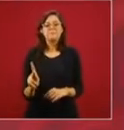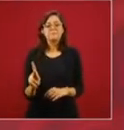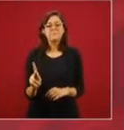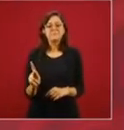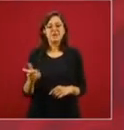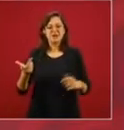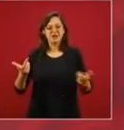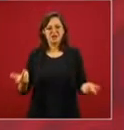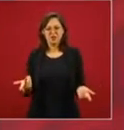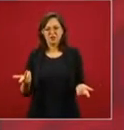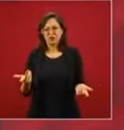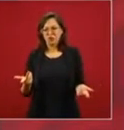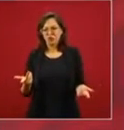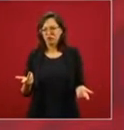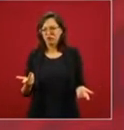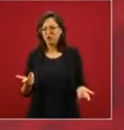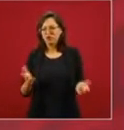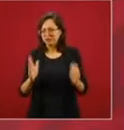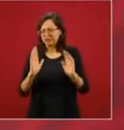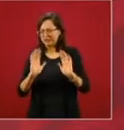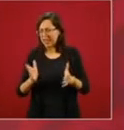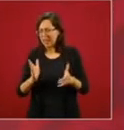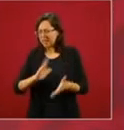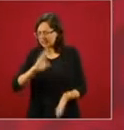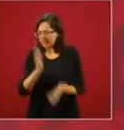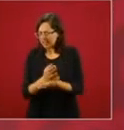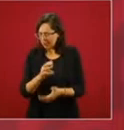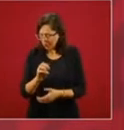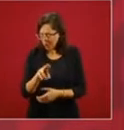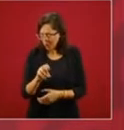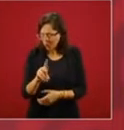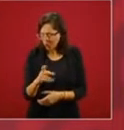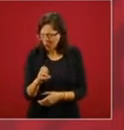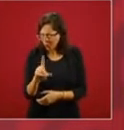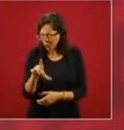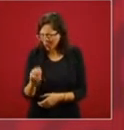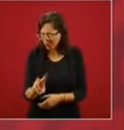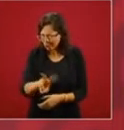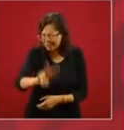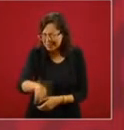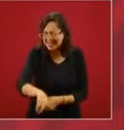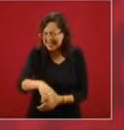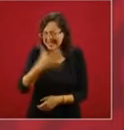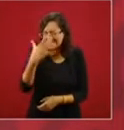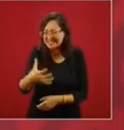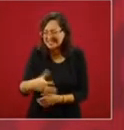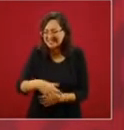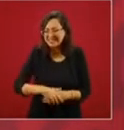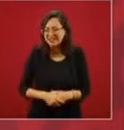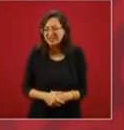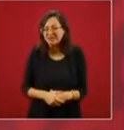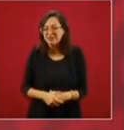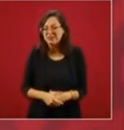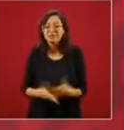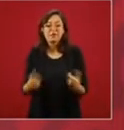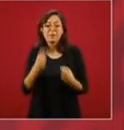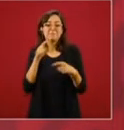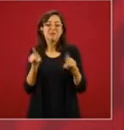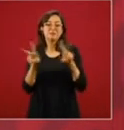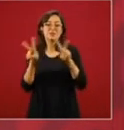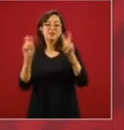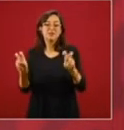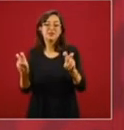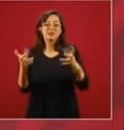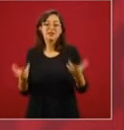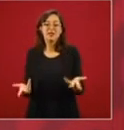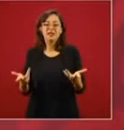¿No hay monopolios? Es como lo que hicieron con la reforma a los medios de comunicación.